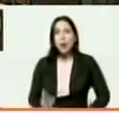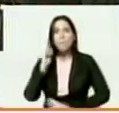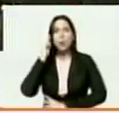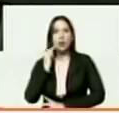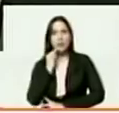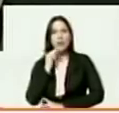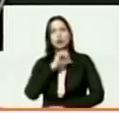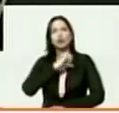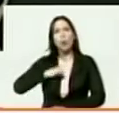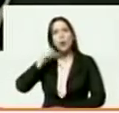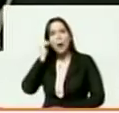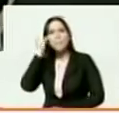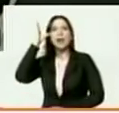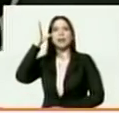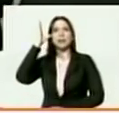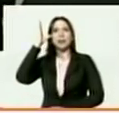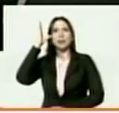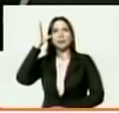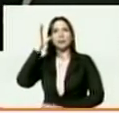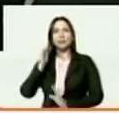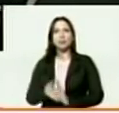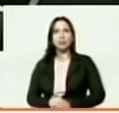somos capaces de pasar